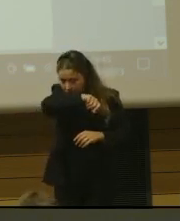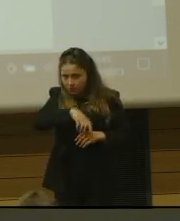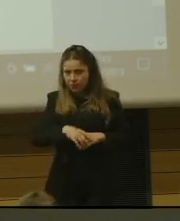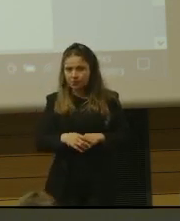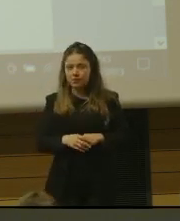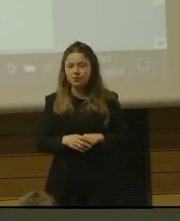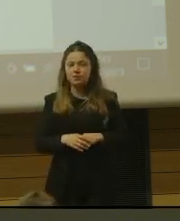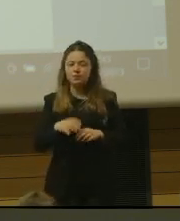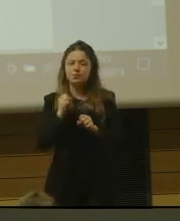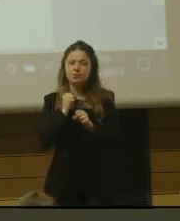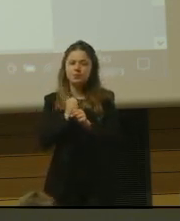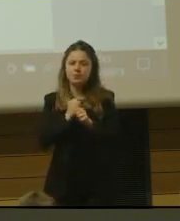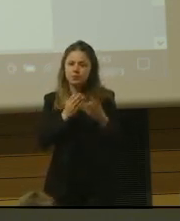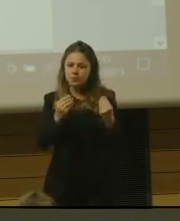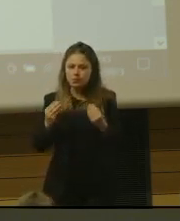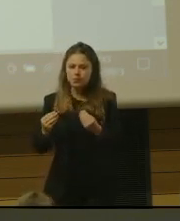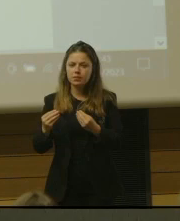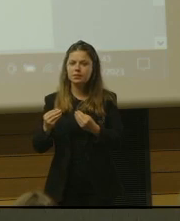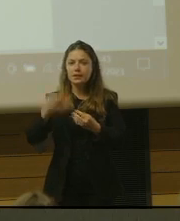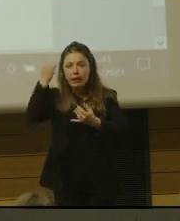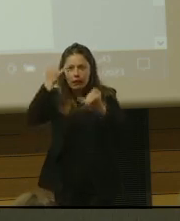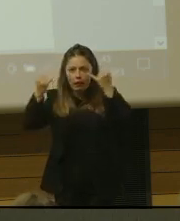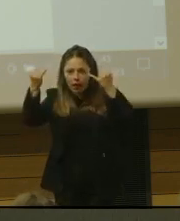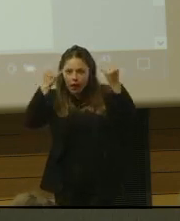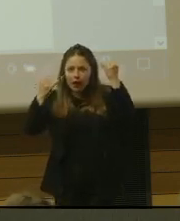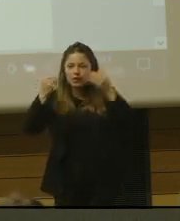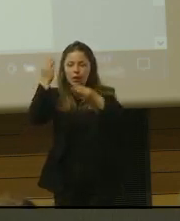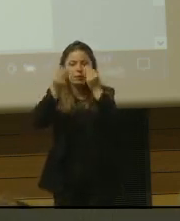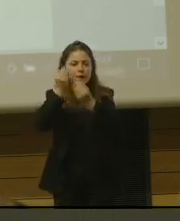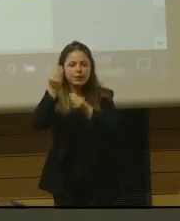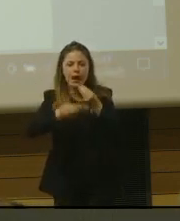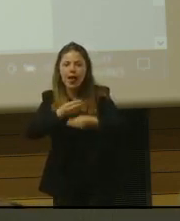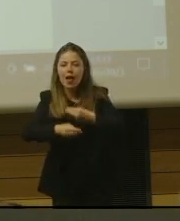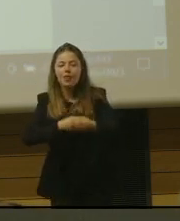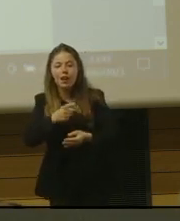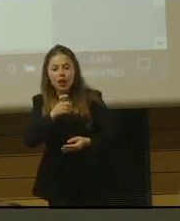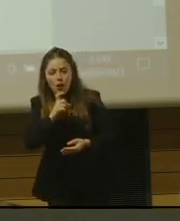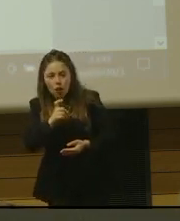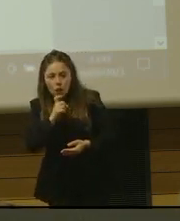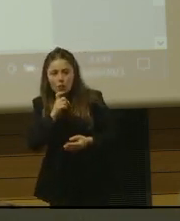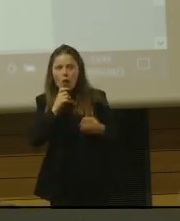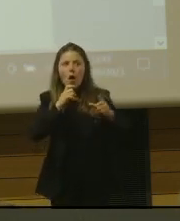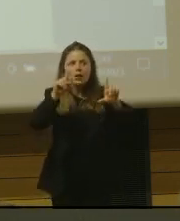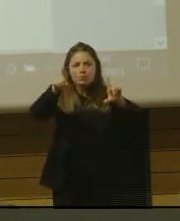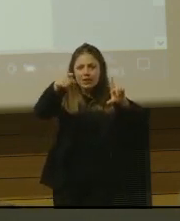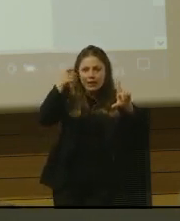Después de mucho trabajo, después de muchas lluvias de ideas, de mucho quitamos, ponemos,